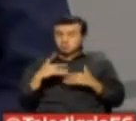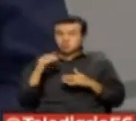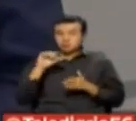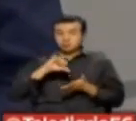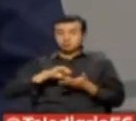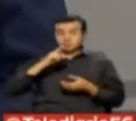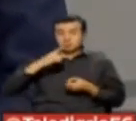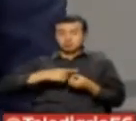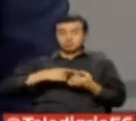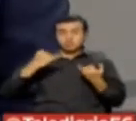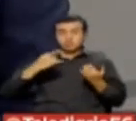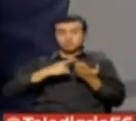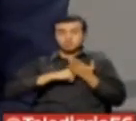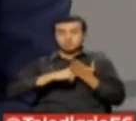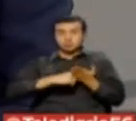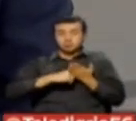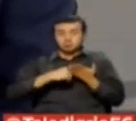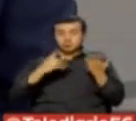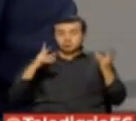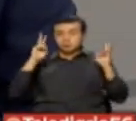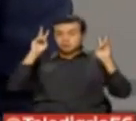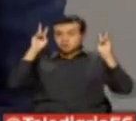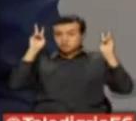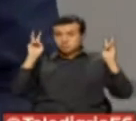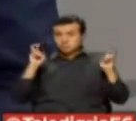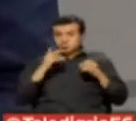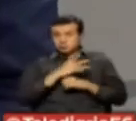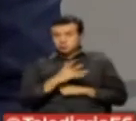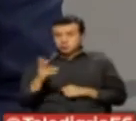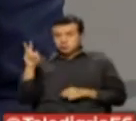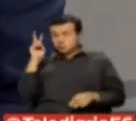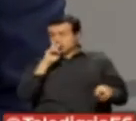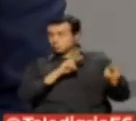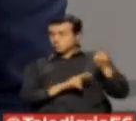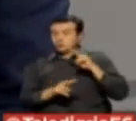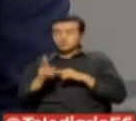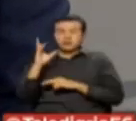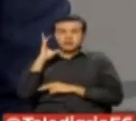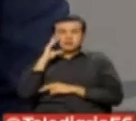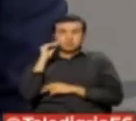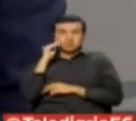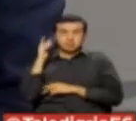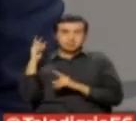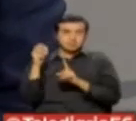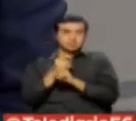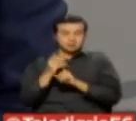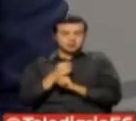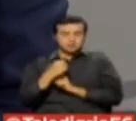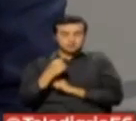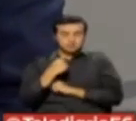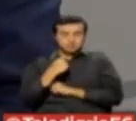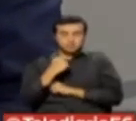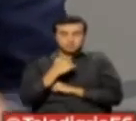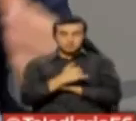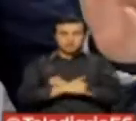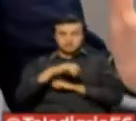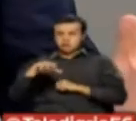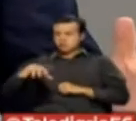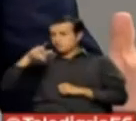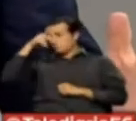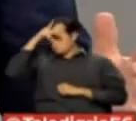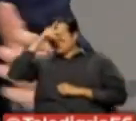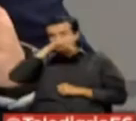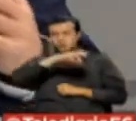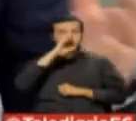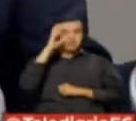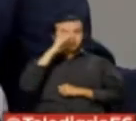la ciudad de quito hay una reunión cuyo tema es analizar las experiencias de éxito de nuestros vecinos pero y